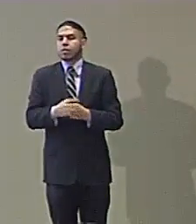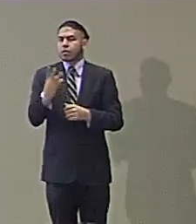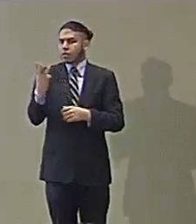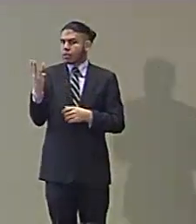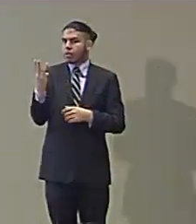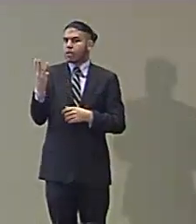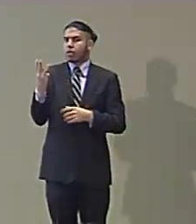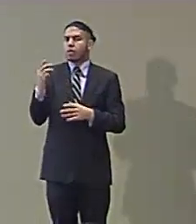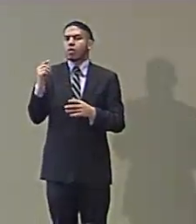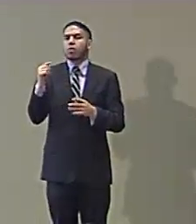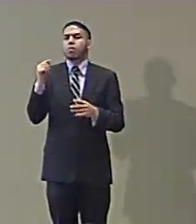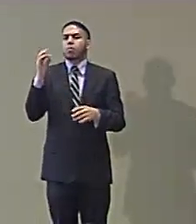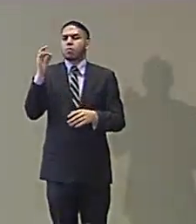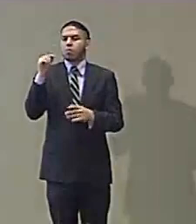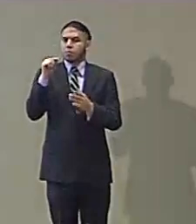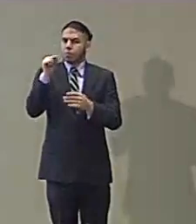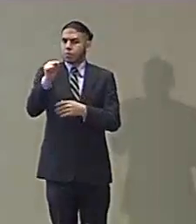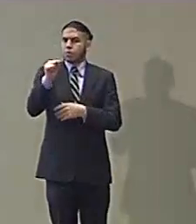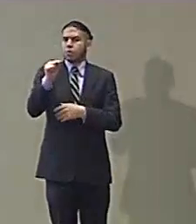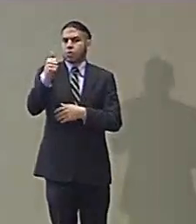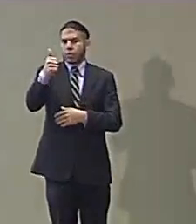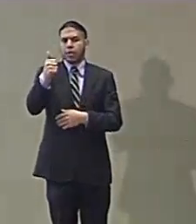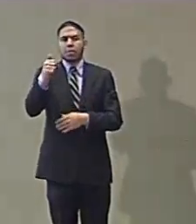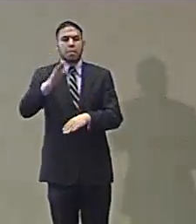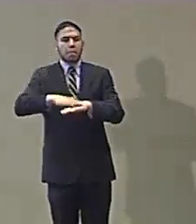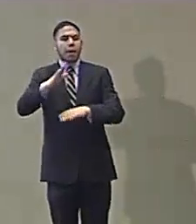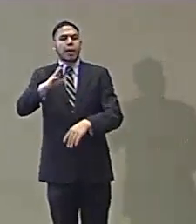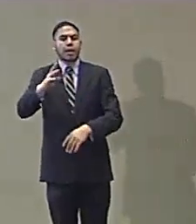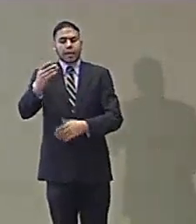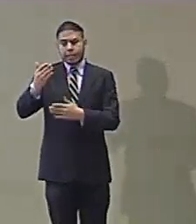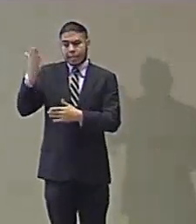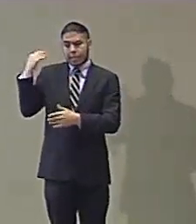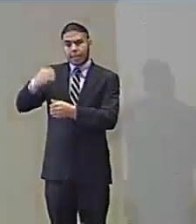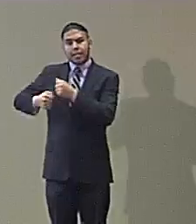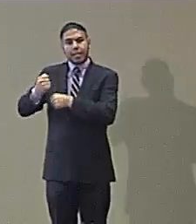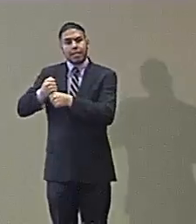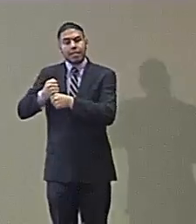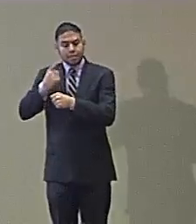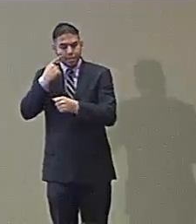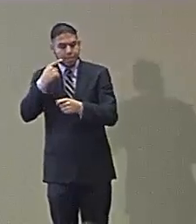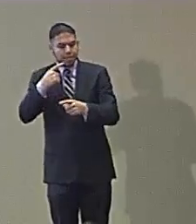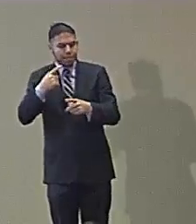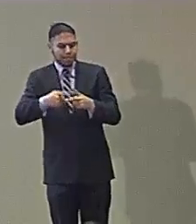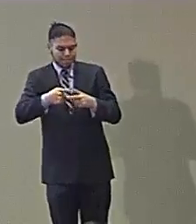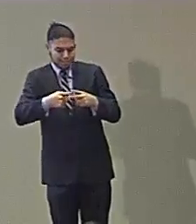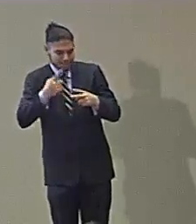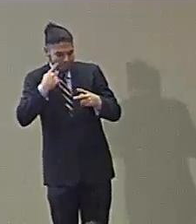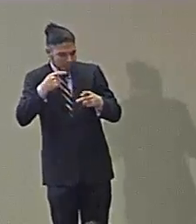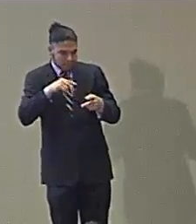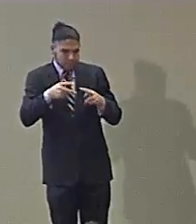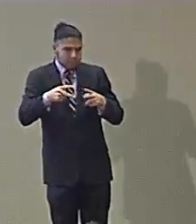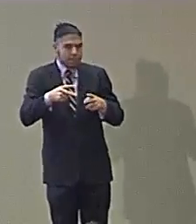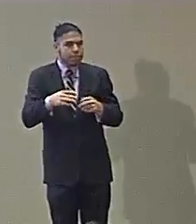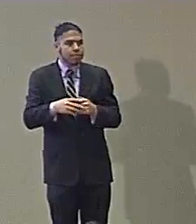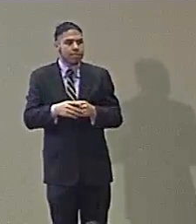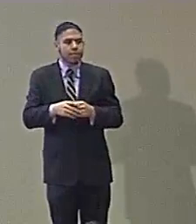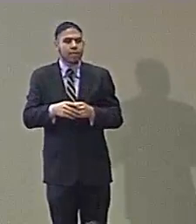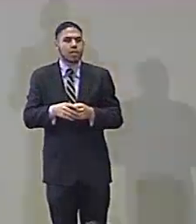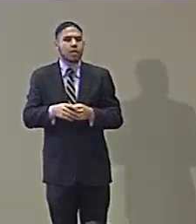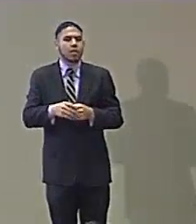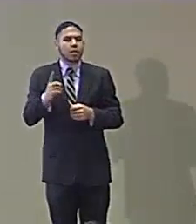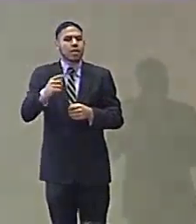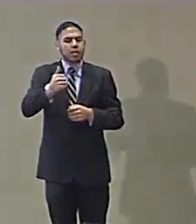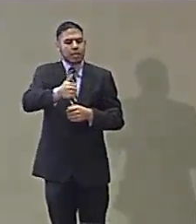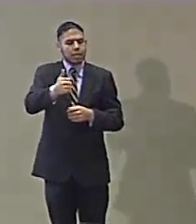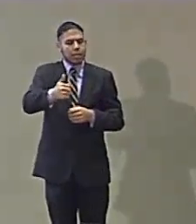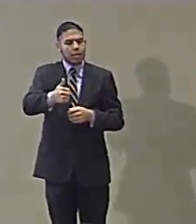puntos 6 más que el año pasado y si eso le aplicamos el múltiplo que nos dice la emt que se puede aplicar de que por cada